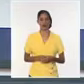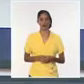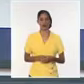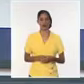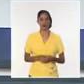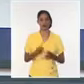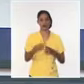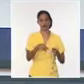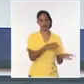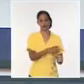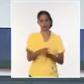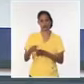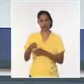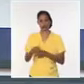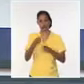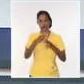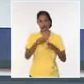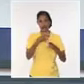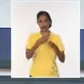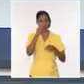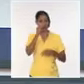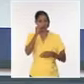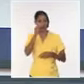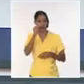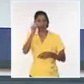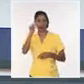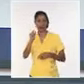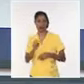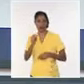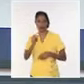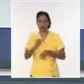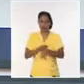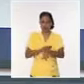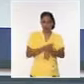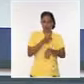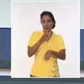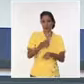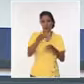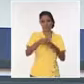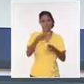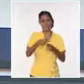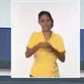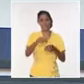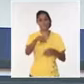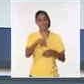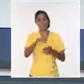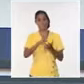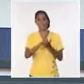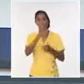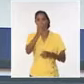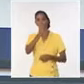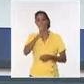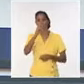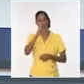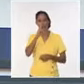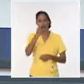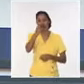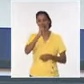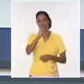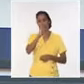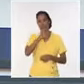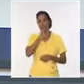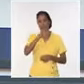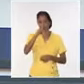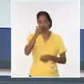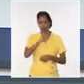Nelson Mandela fue uno de los líderes más emblemáticos de la historia moderna, conocido por su lucha incansable contra el apartheid en